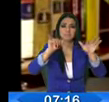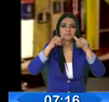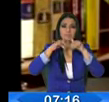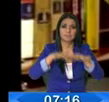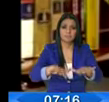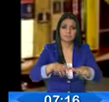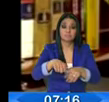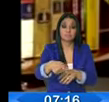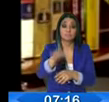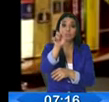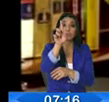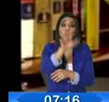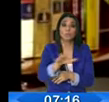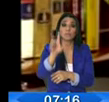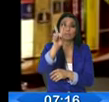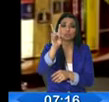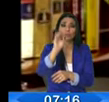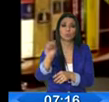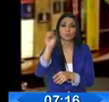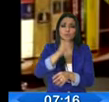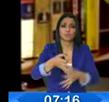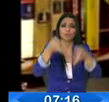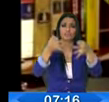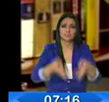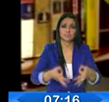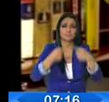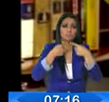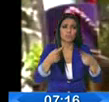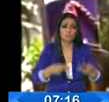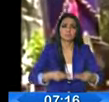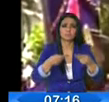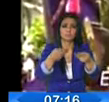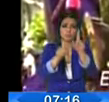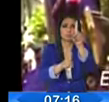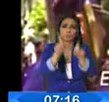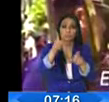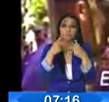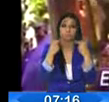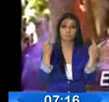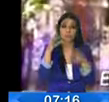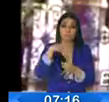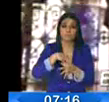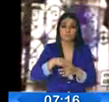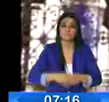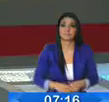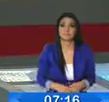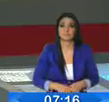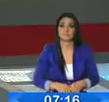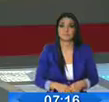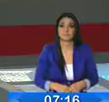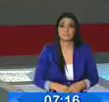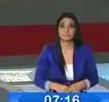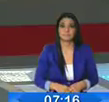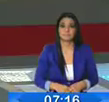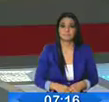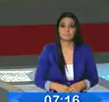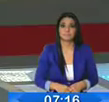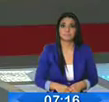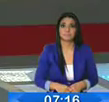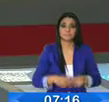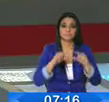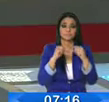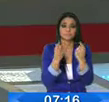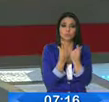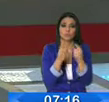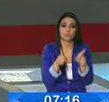2 de octubre presentaré oficialmente el contenido de la consulta informó jorge escobar mientras tanto que el bloque